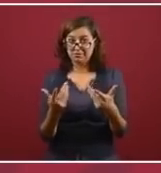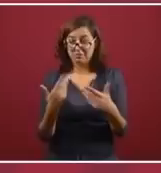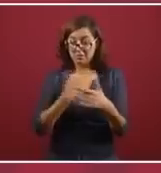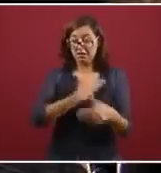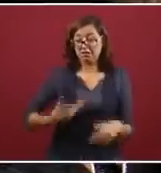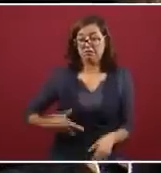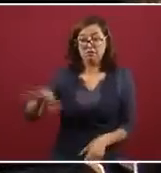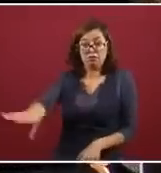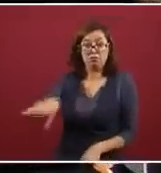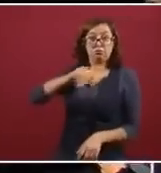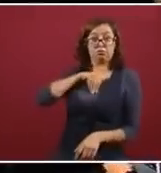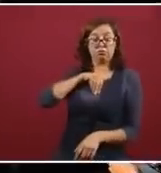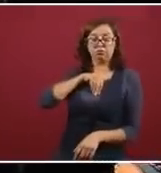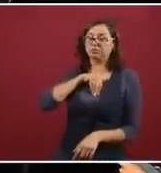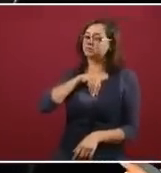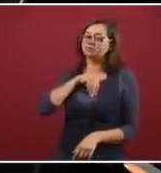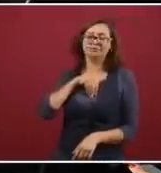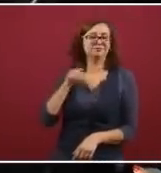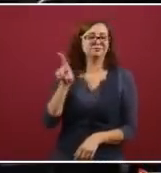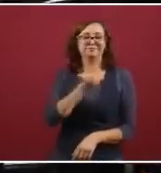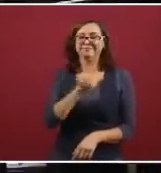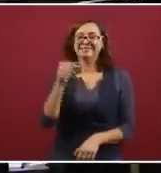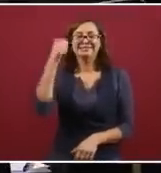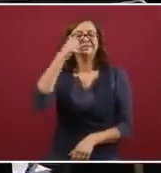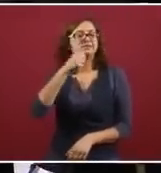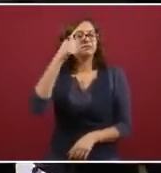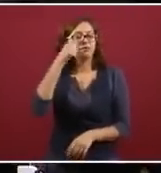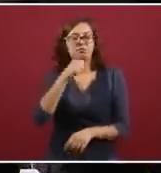aquí para abajo.